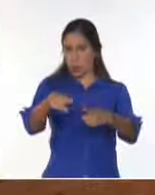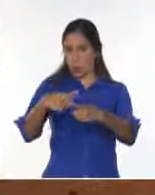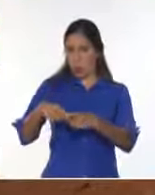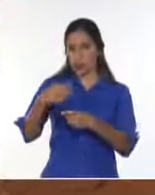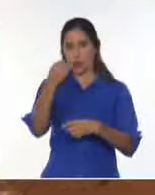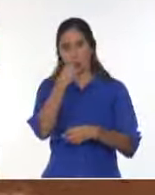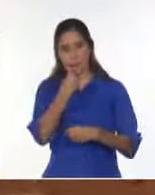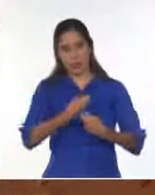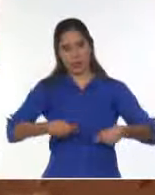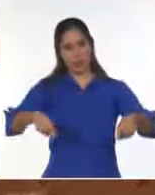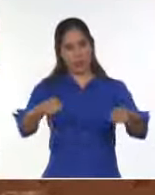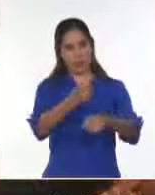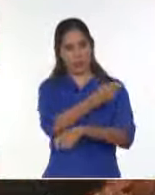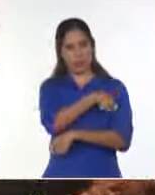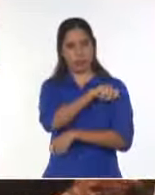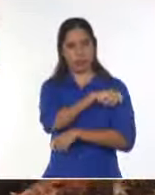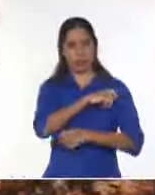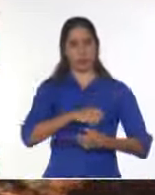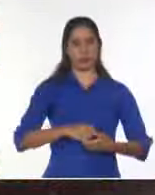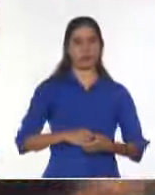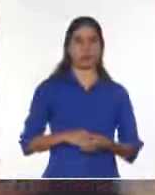la eficiencia fabril.